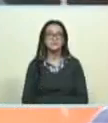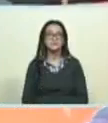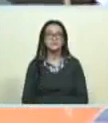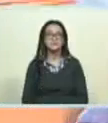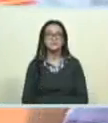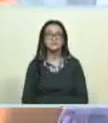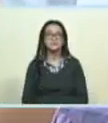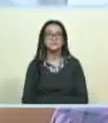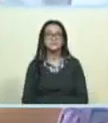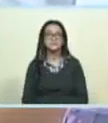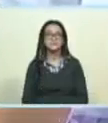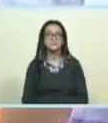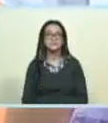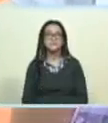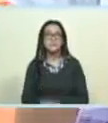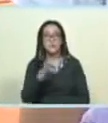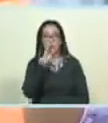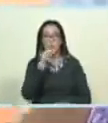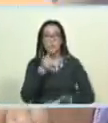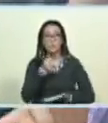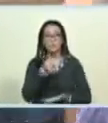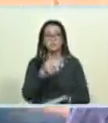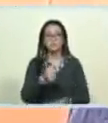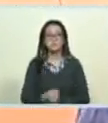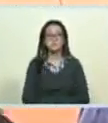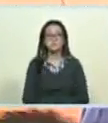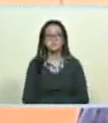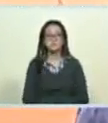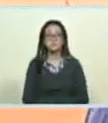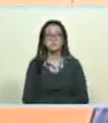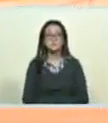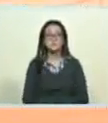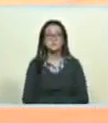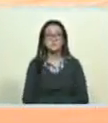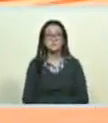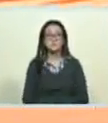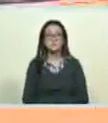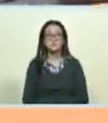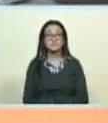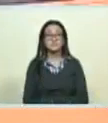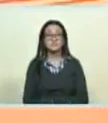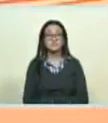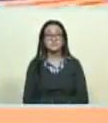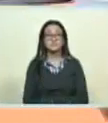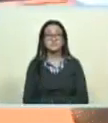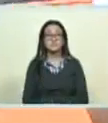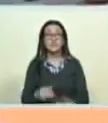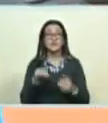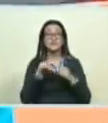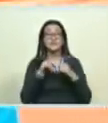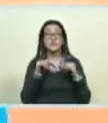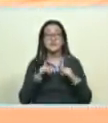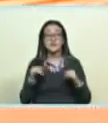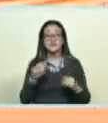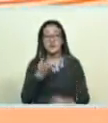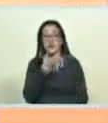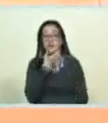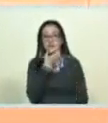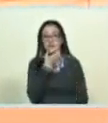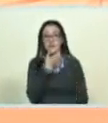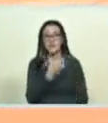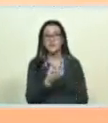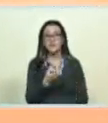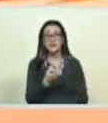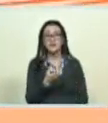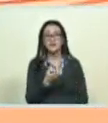para arriba. Ay, llega el bono navideño, mi compadre. Te falta todavía, pero te va a llegar tu beca. Felices Navidades.